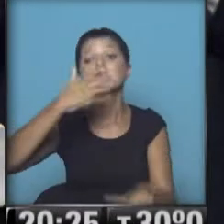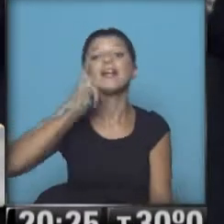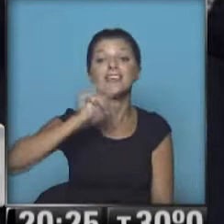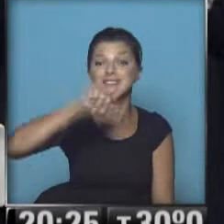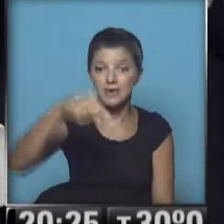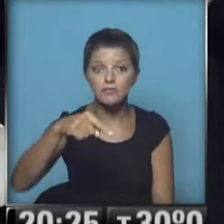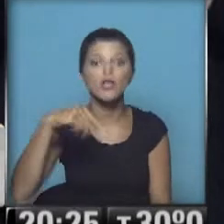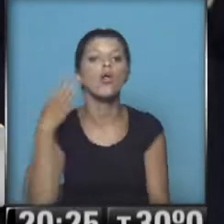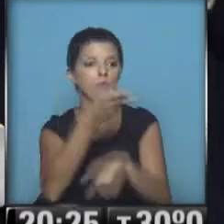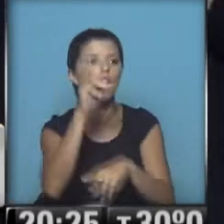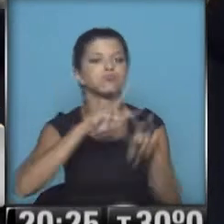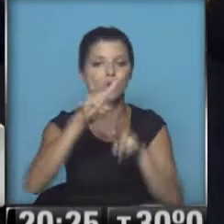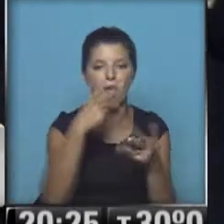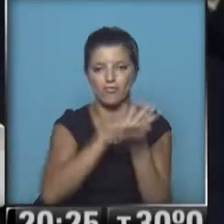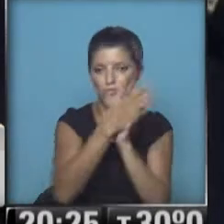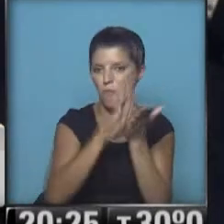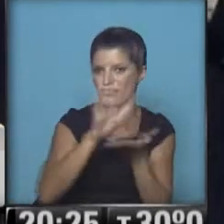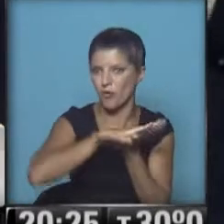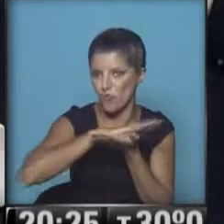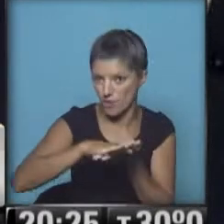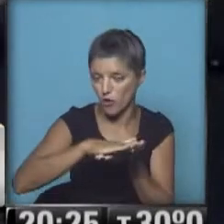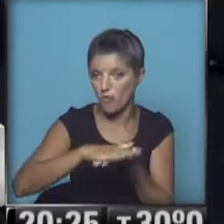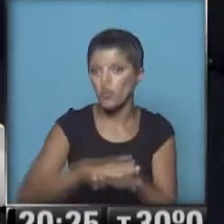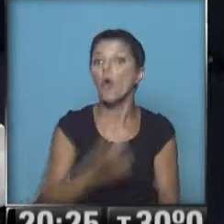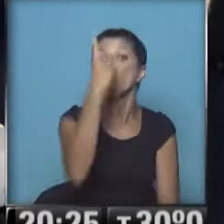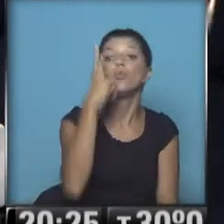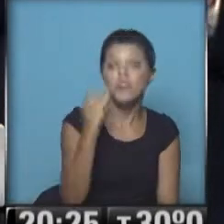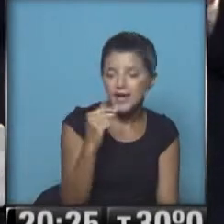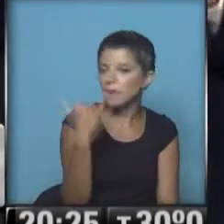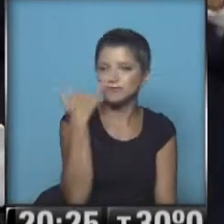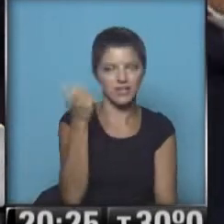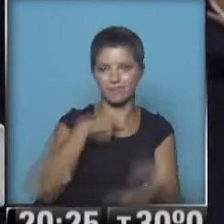día. Documento 24 horas.